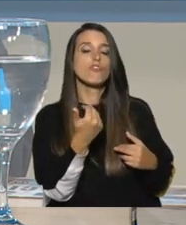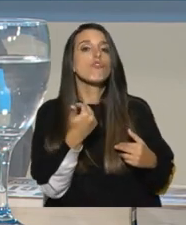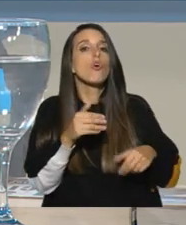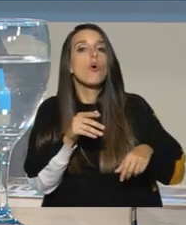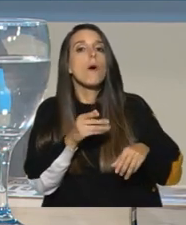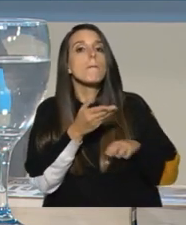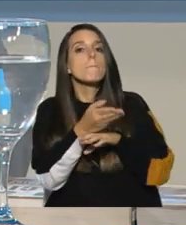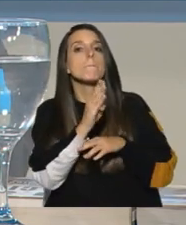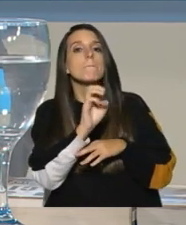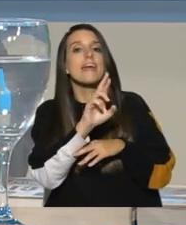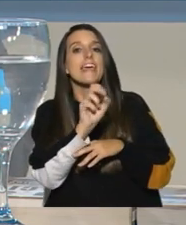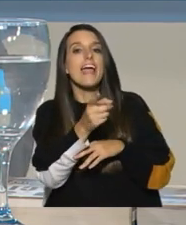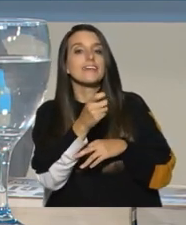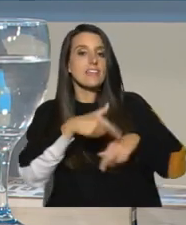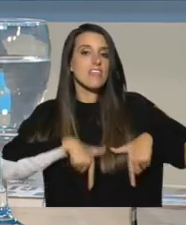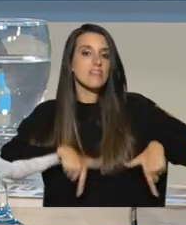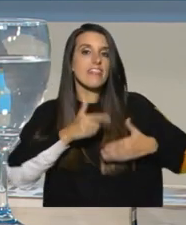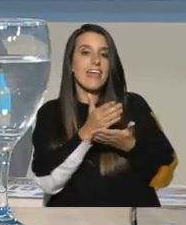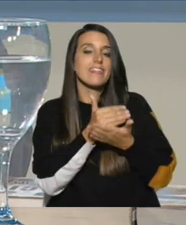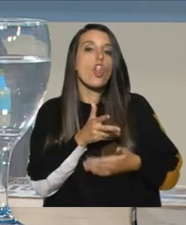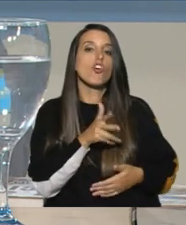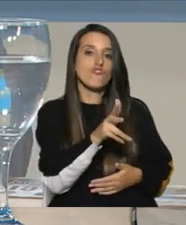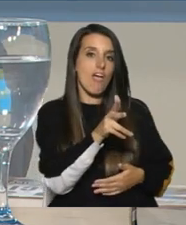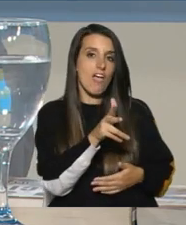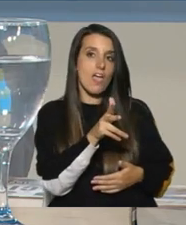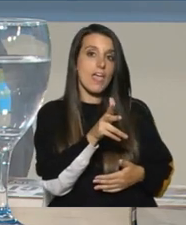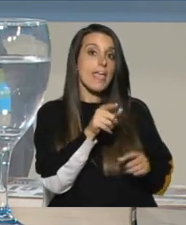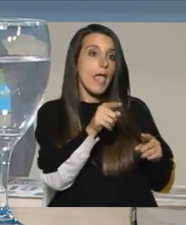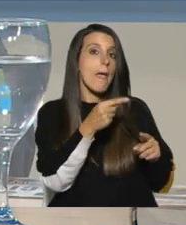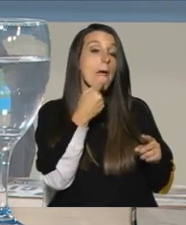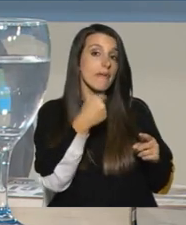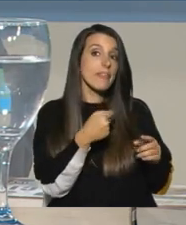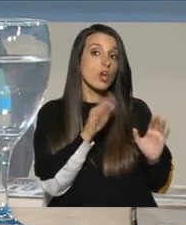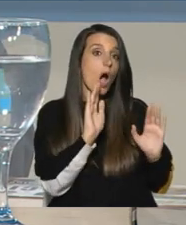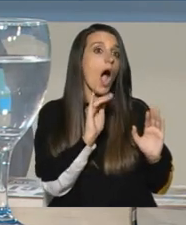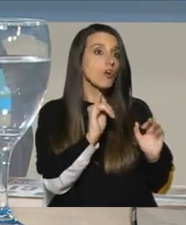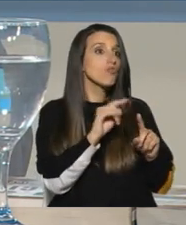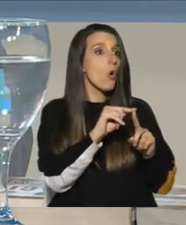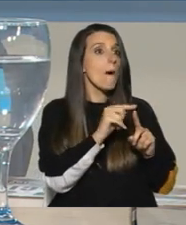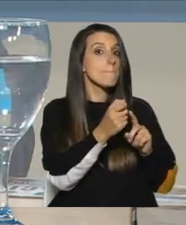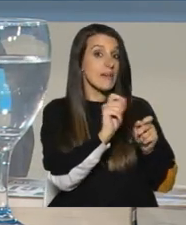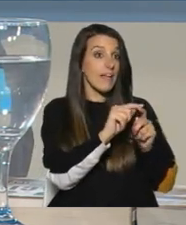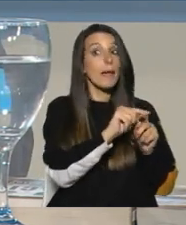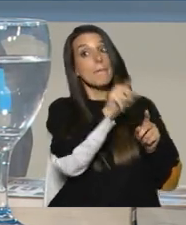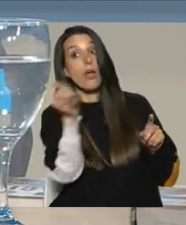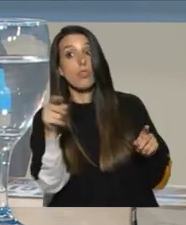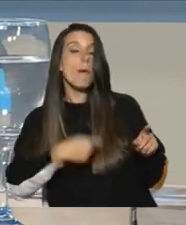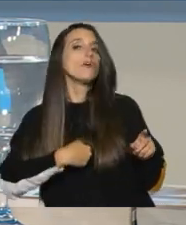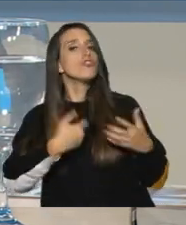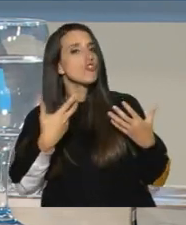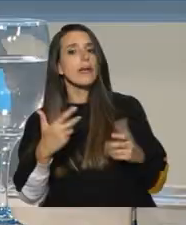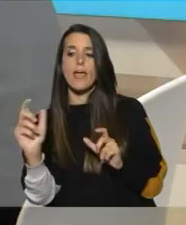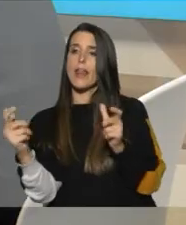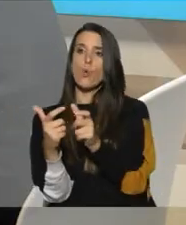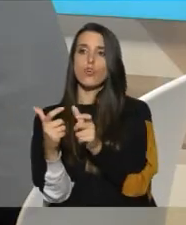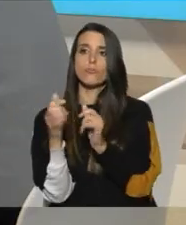con Pereira, el ex intendente de Rocha, y bueno, él me dijo muy amablemente que le reenviaba mis mensajes. Yo quería reunirme con Mujica.